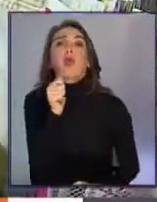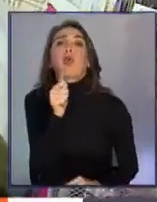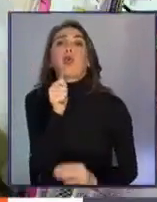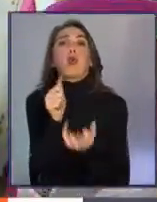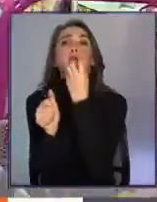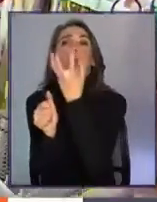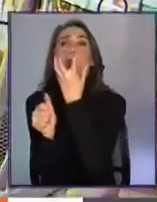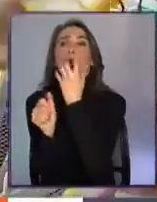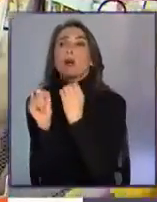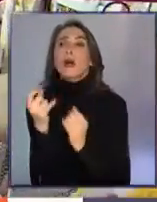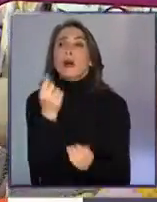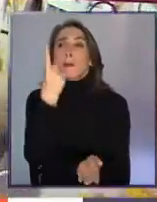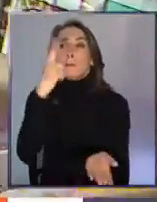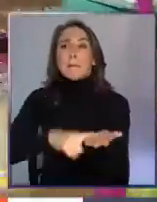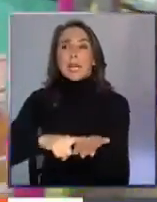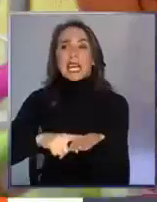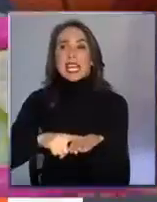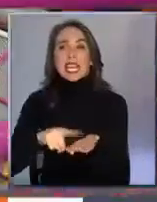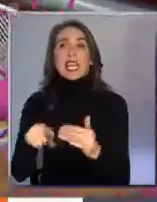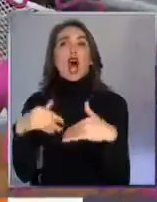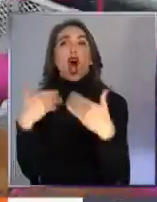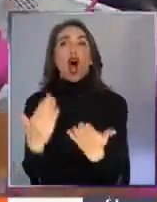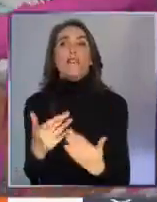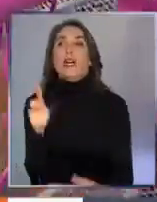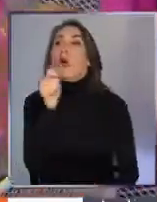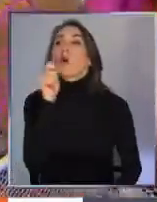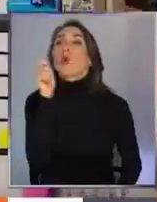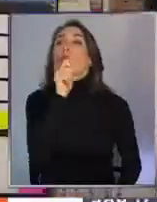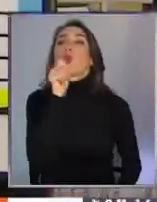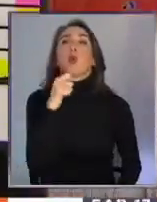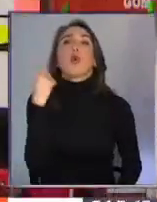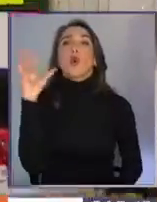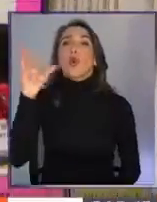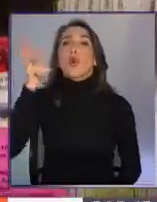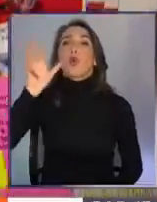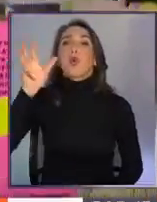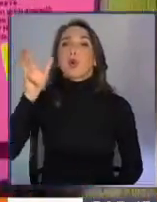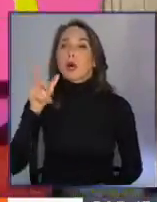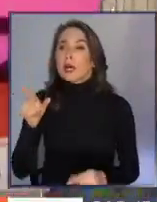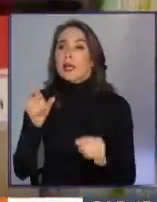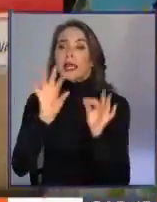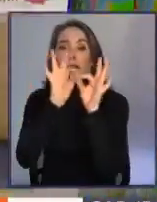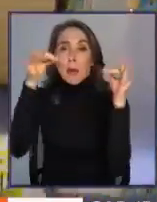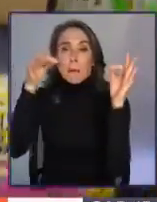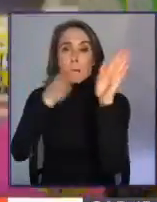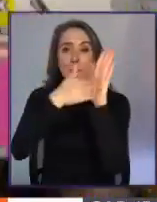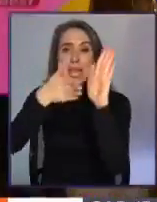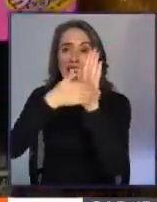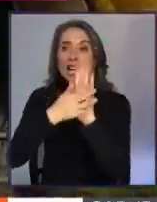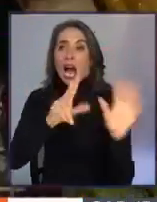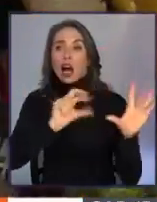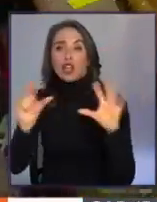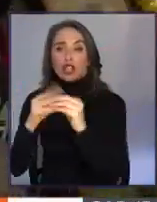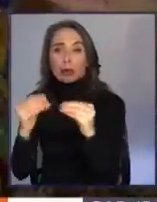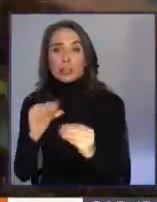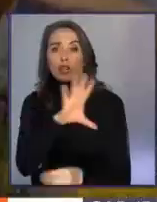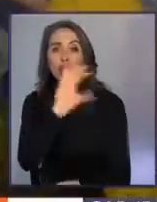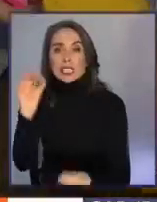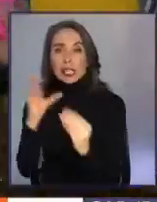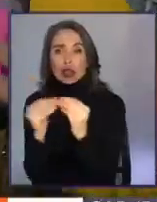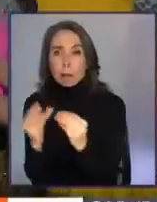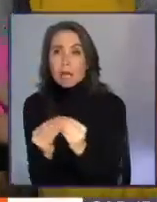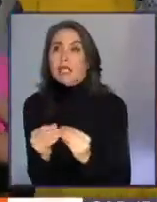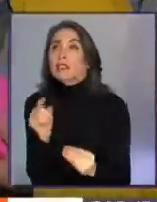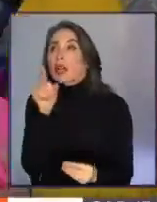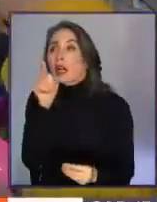puedo creer? A 1.000 pesos, chiquilla, la oferta de los ventiladores. Hay POSIT, miren, a 800 pesos, 500 pesos. ¿Y